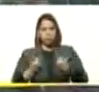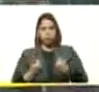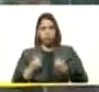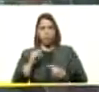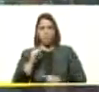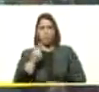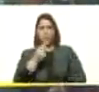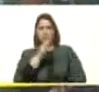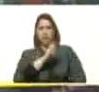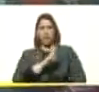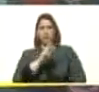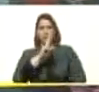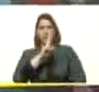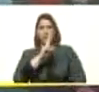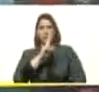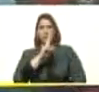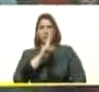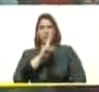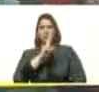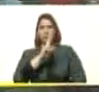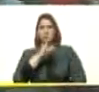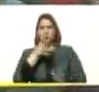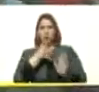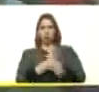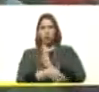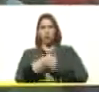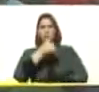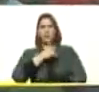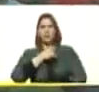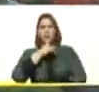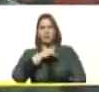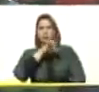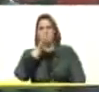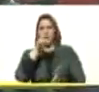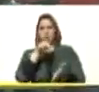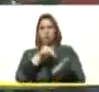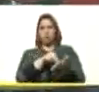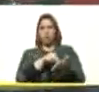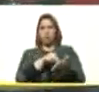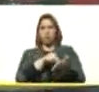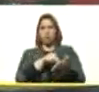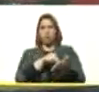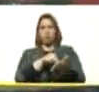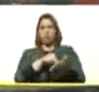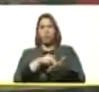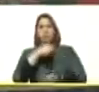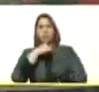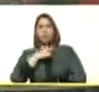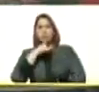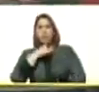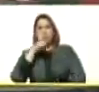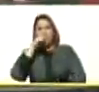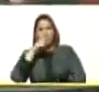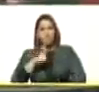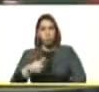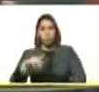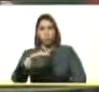primera R de la resistencia nacional, de la resistencia del pueblo.